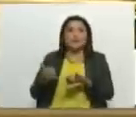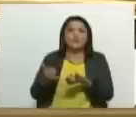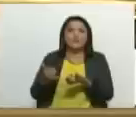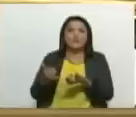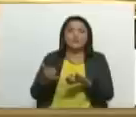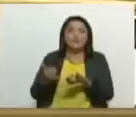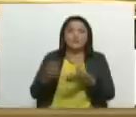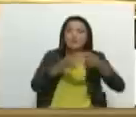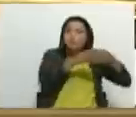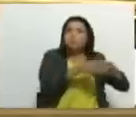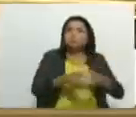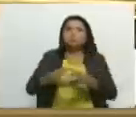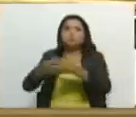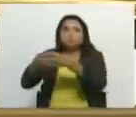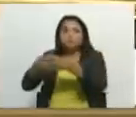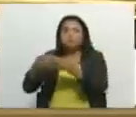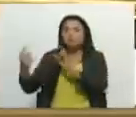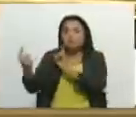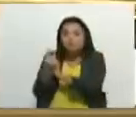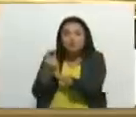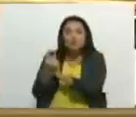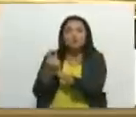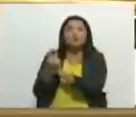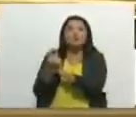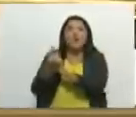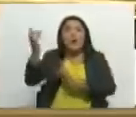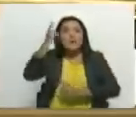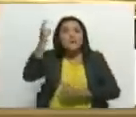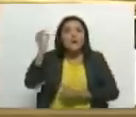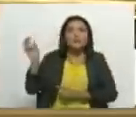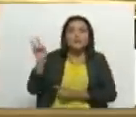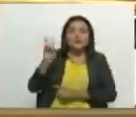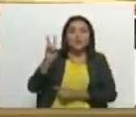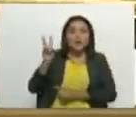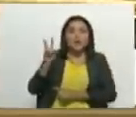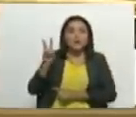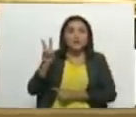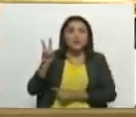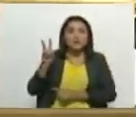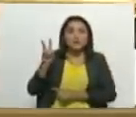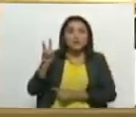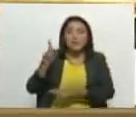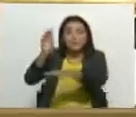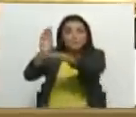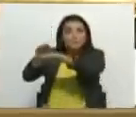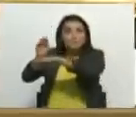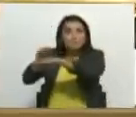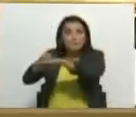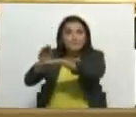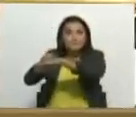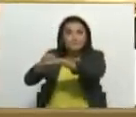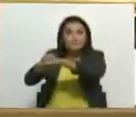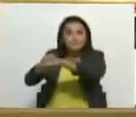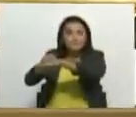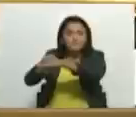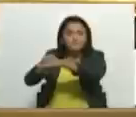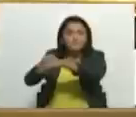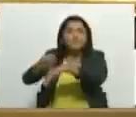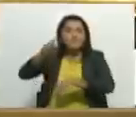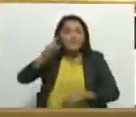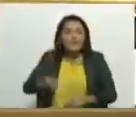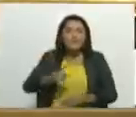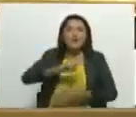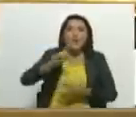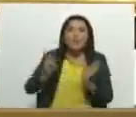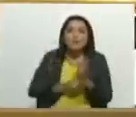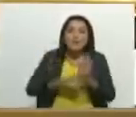dirija al Fiscal General de la República para que sea exhortado y se cumplan todos los